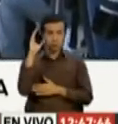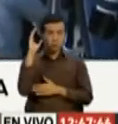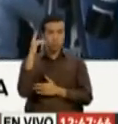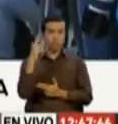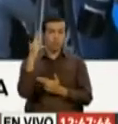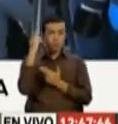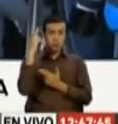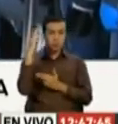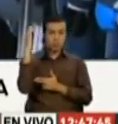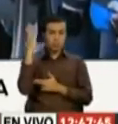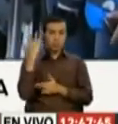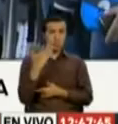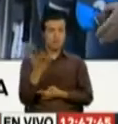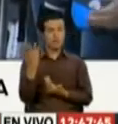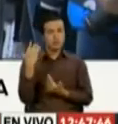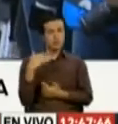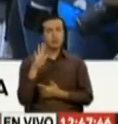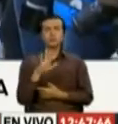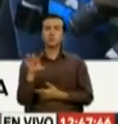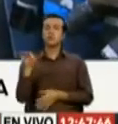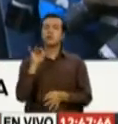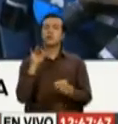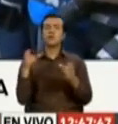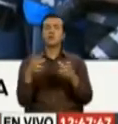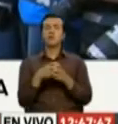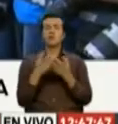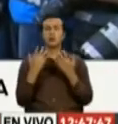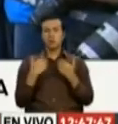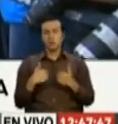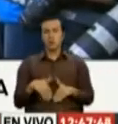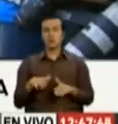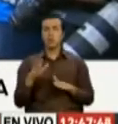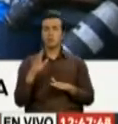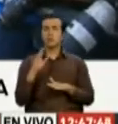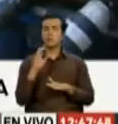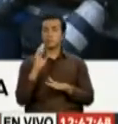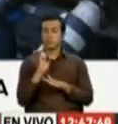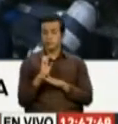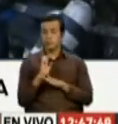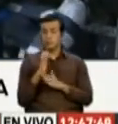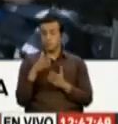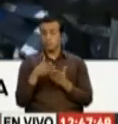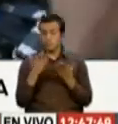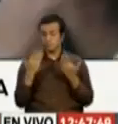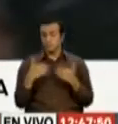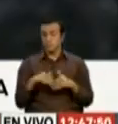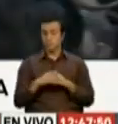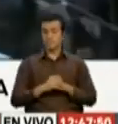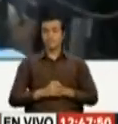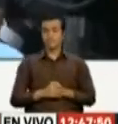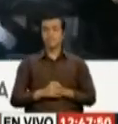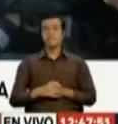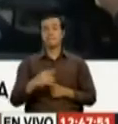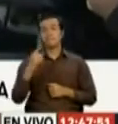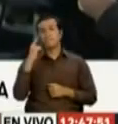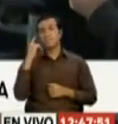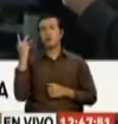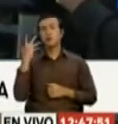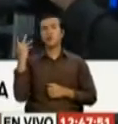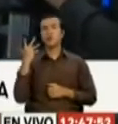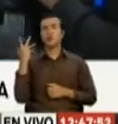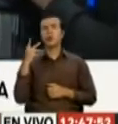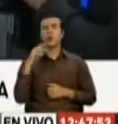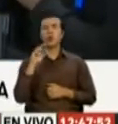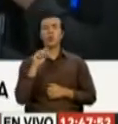las Fuerzas Armadas de Colombia, cuya delegación se encuentra ya en el país, así como la búsqueda y la ubicación